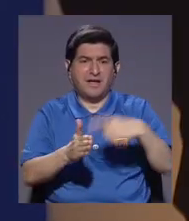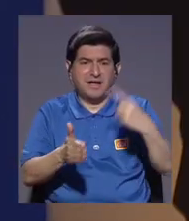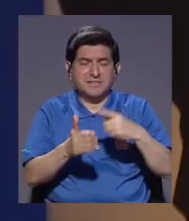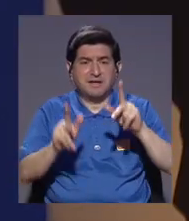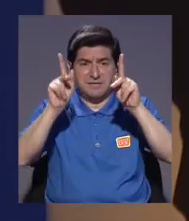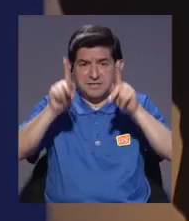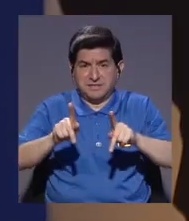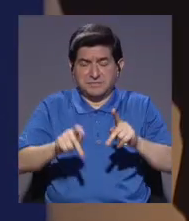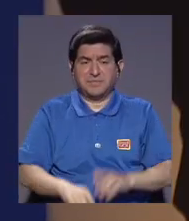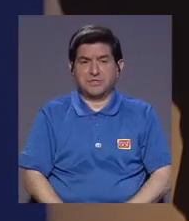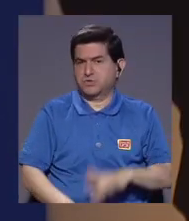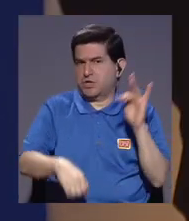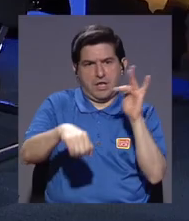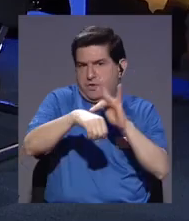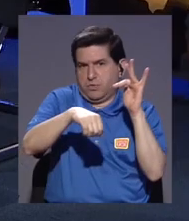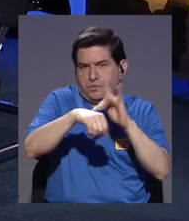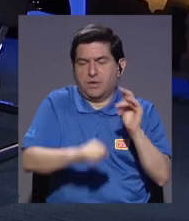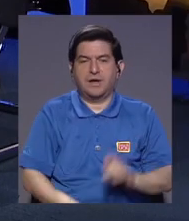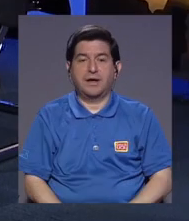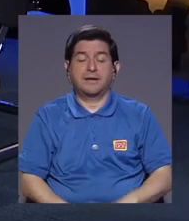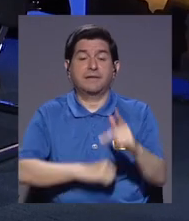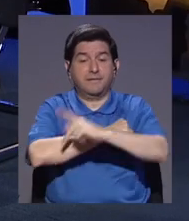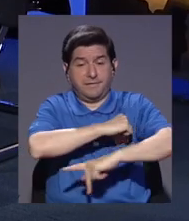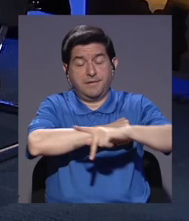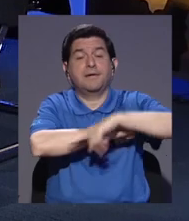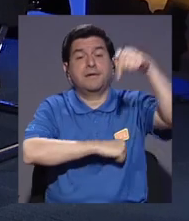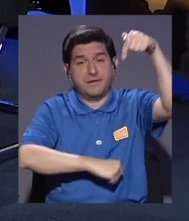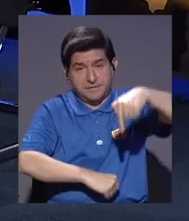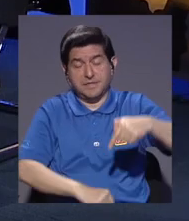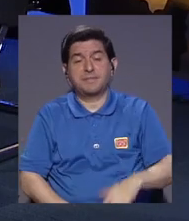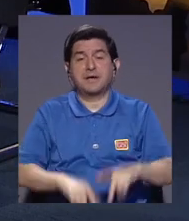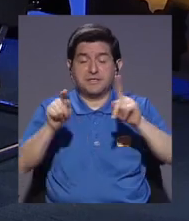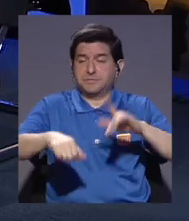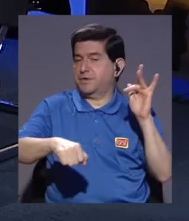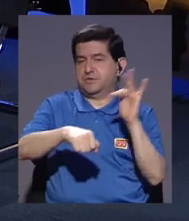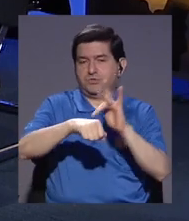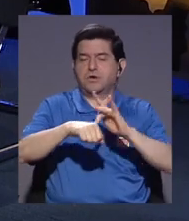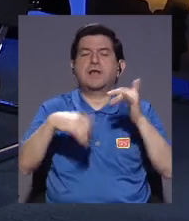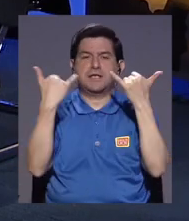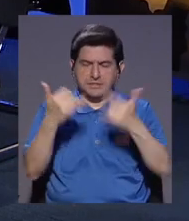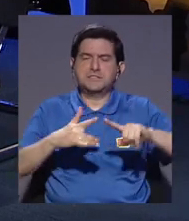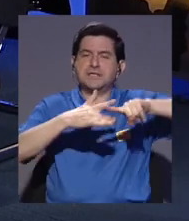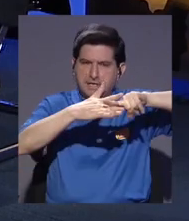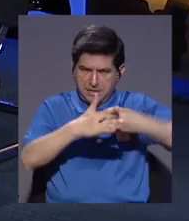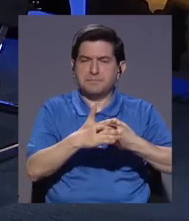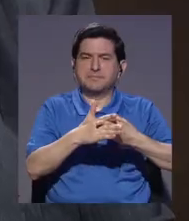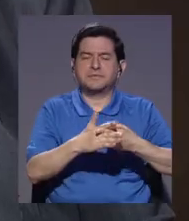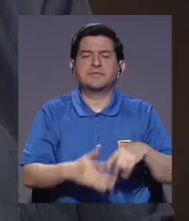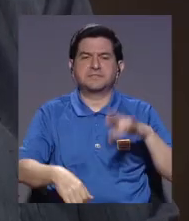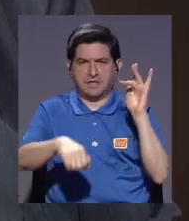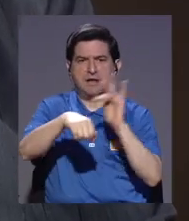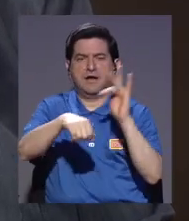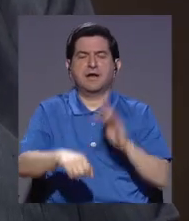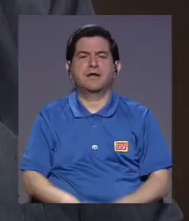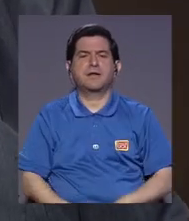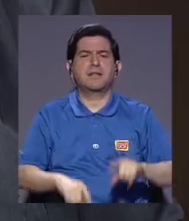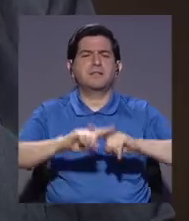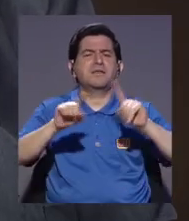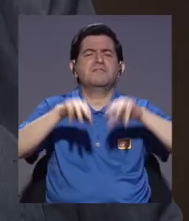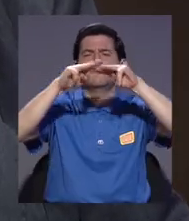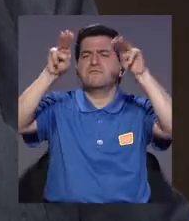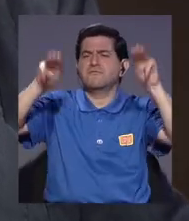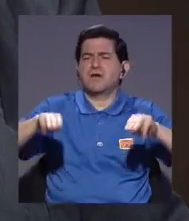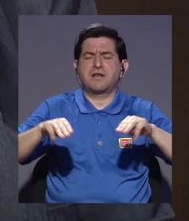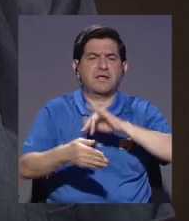parecen veces que es un intocable en lo que pasa que en este país hay muchos intocables que hay que empezar a tocar porque hay muchos monumentos